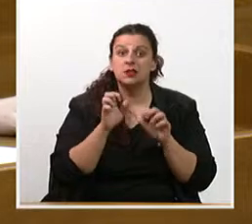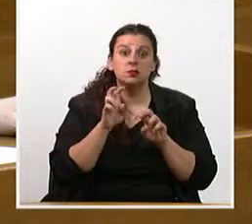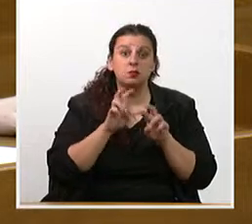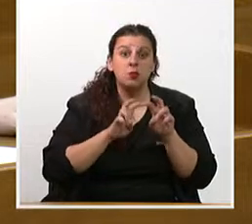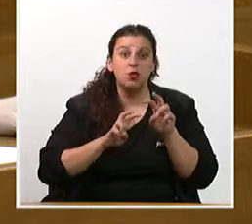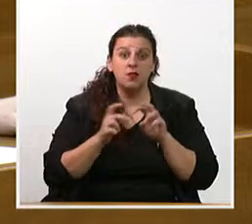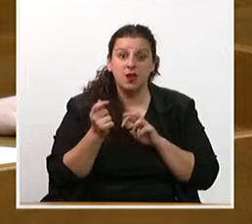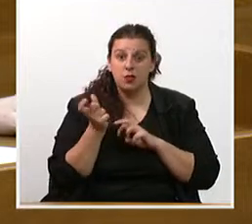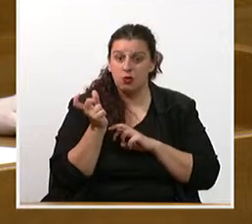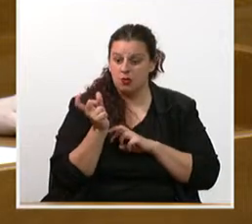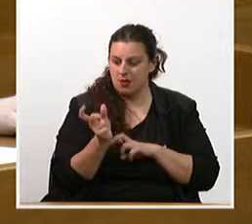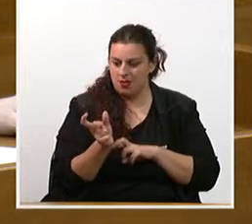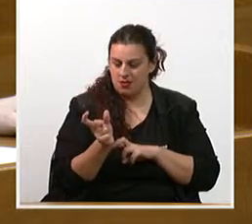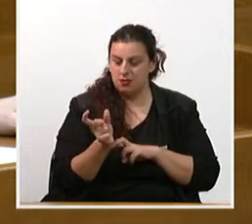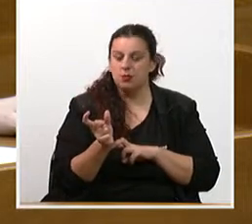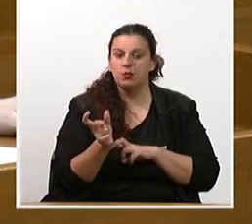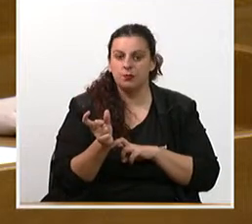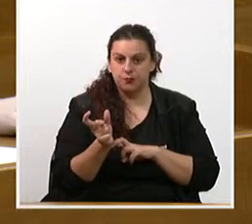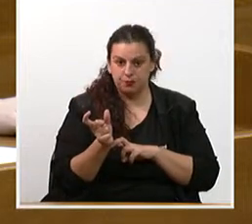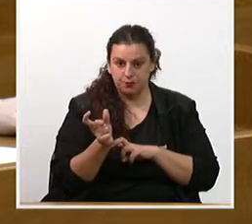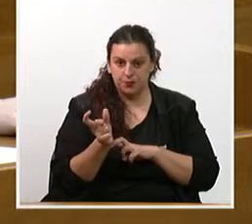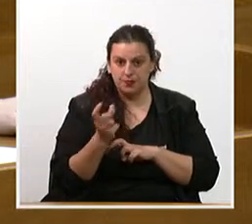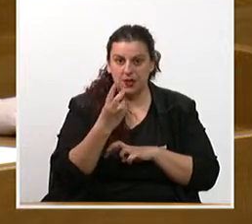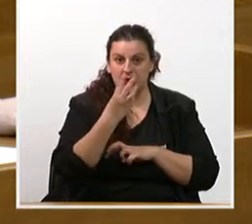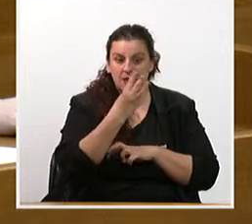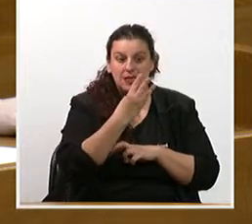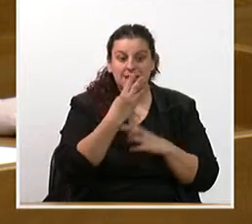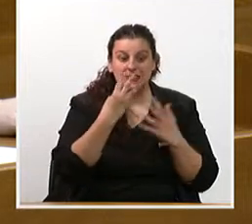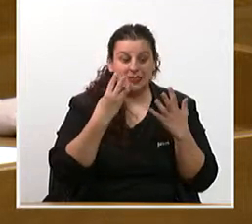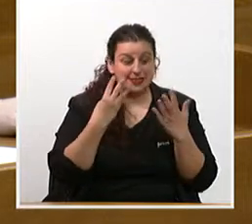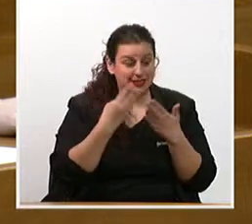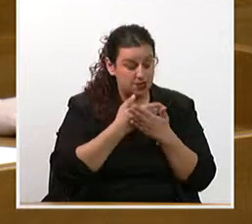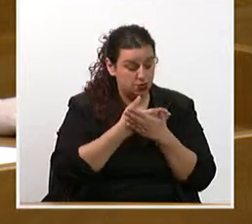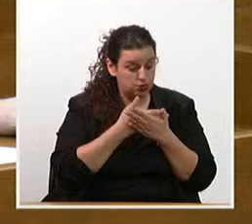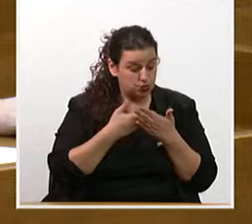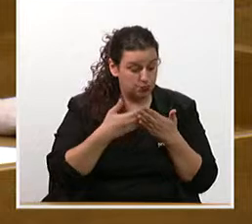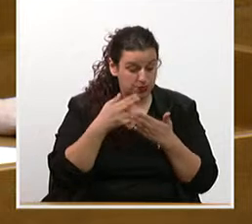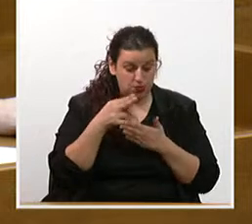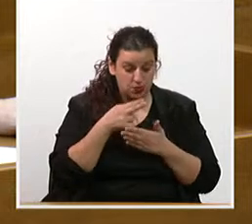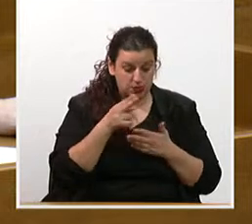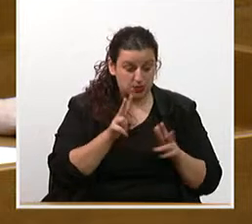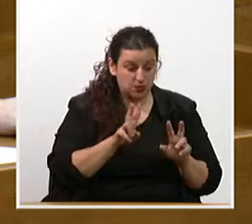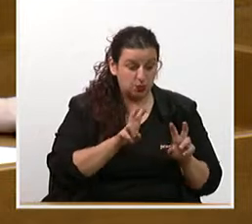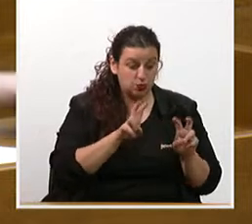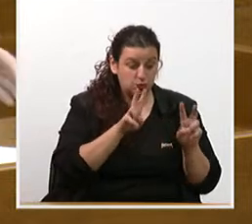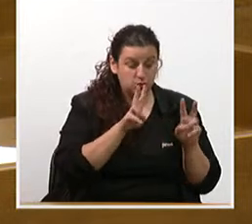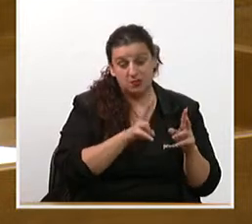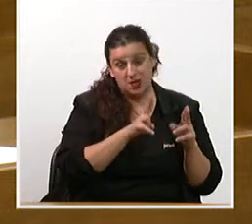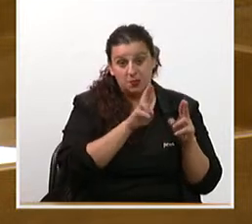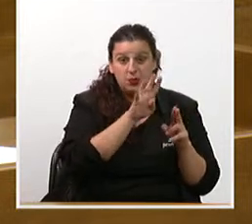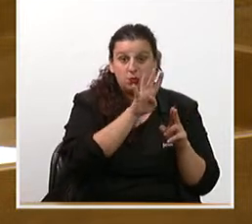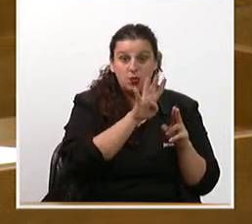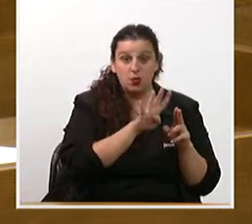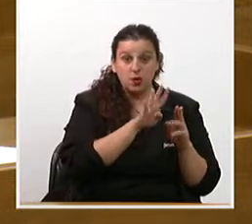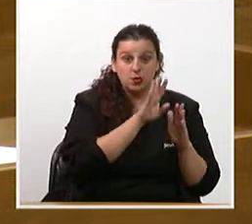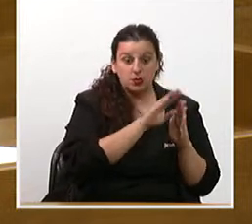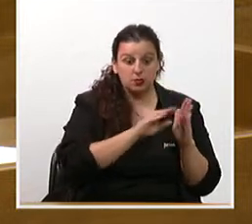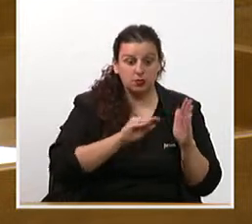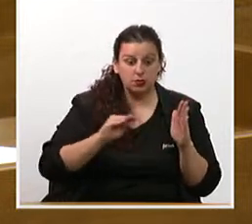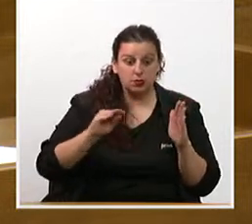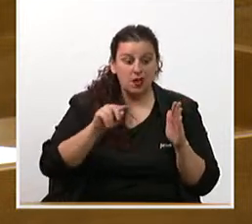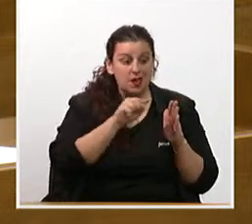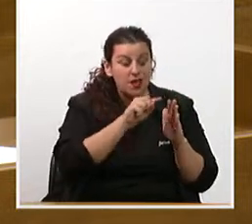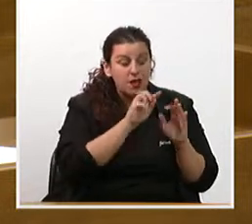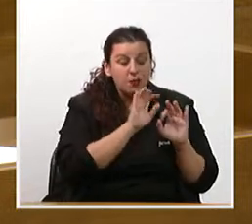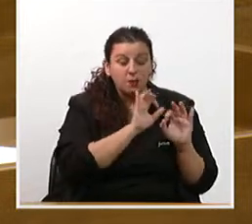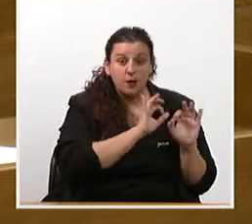crédito en la que traspasan 38 millones de euros del capítulo 4 que es el que estaba preparado para poder